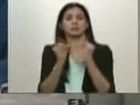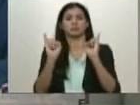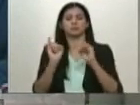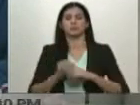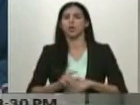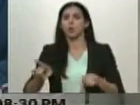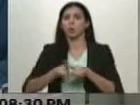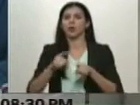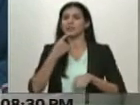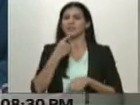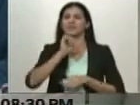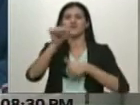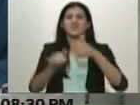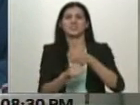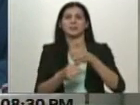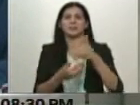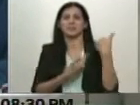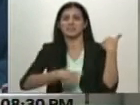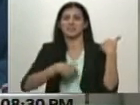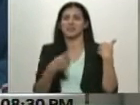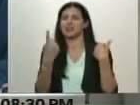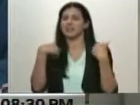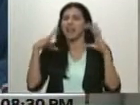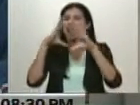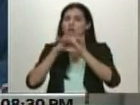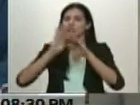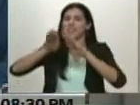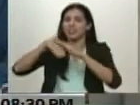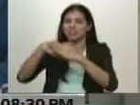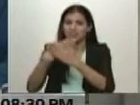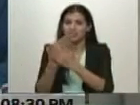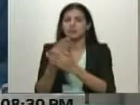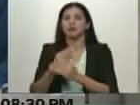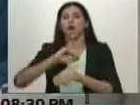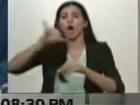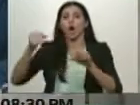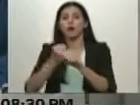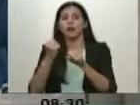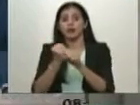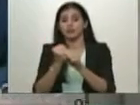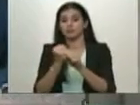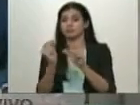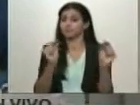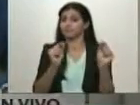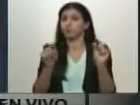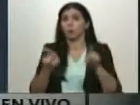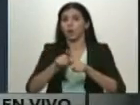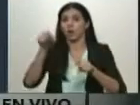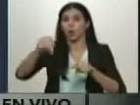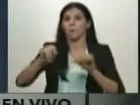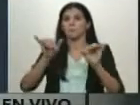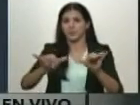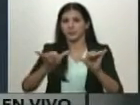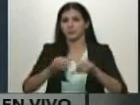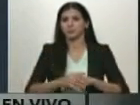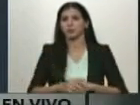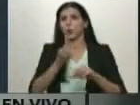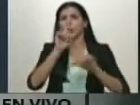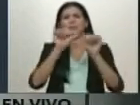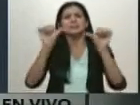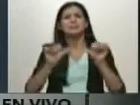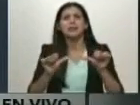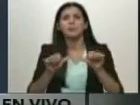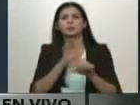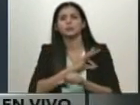recordaba Aristóbulo anoche, en horas tardes ya de la madrugada, en estas jornadas de trabajo, y ahora, hoy mismo, con un sistema